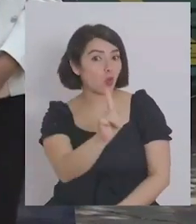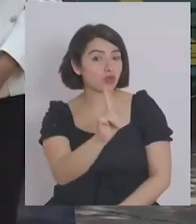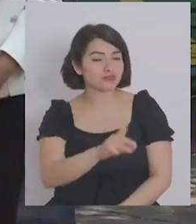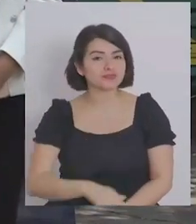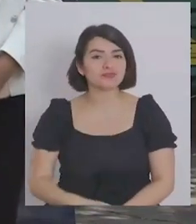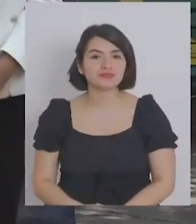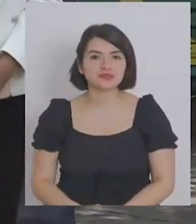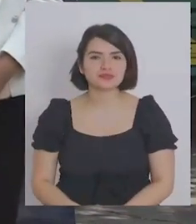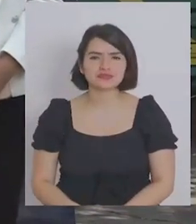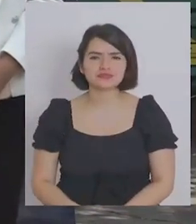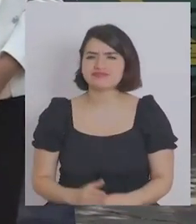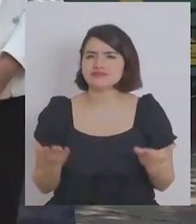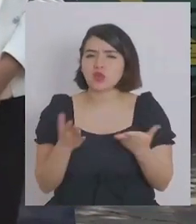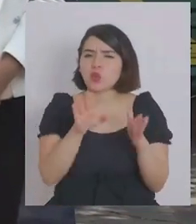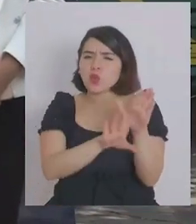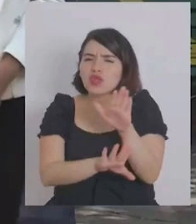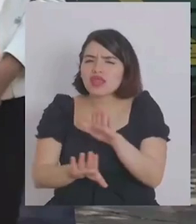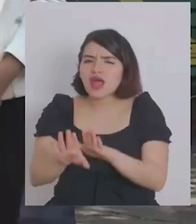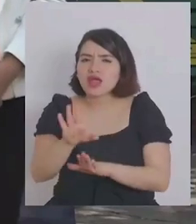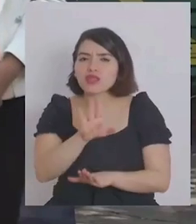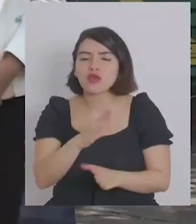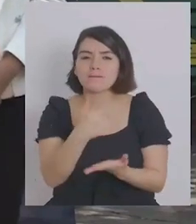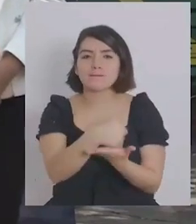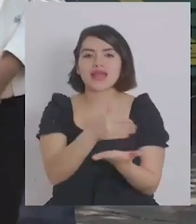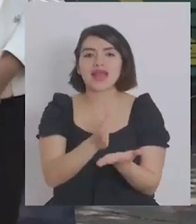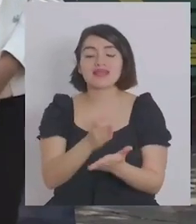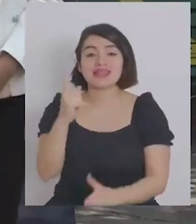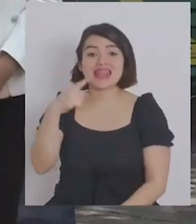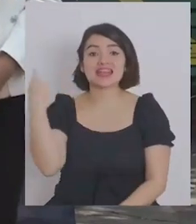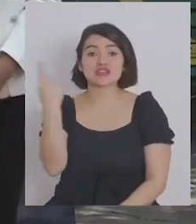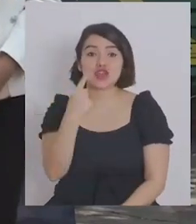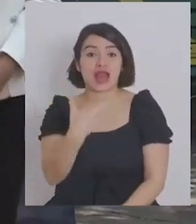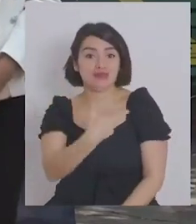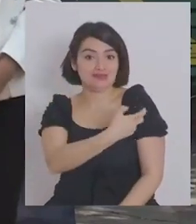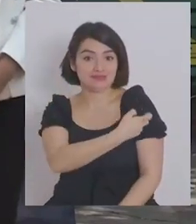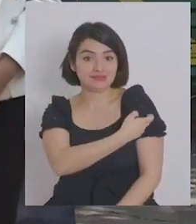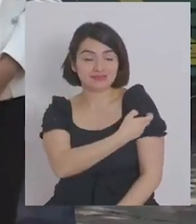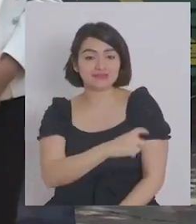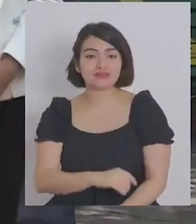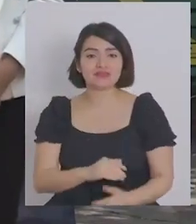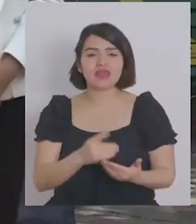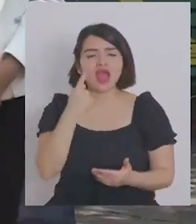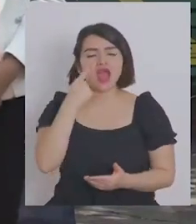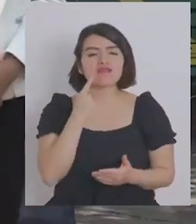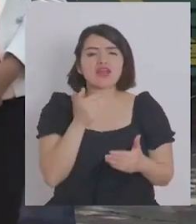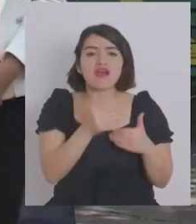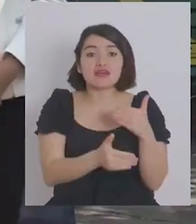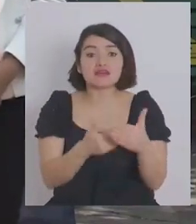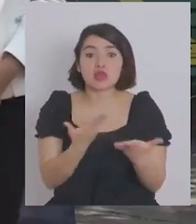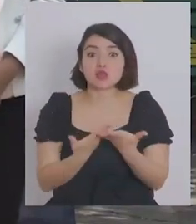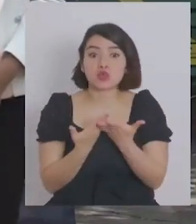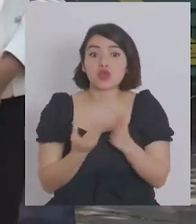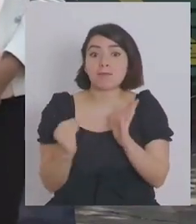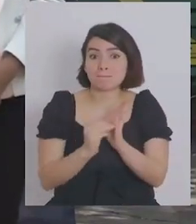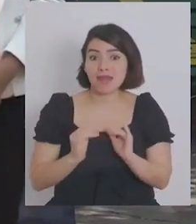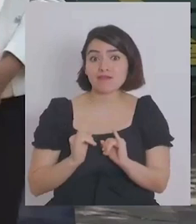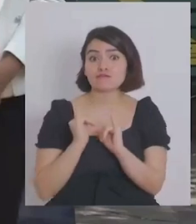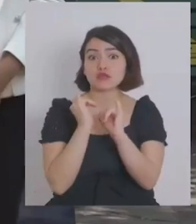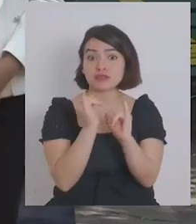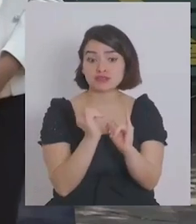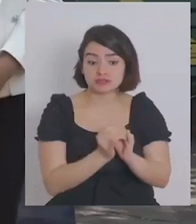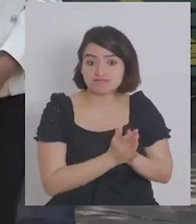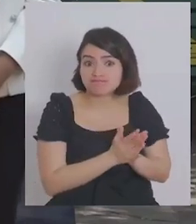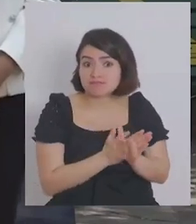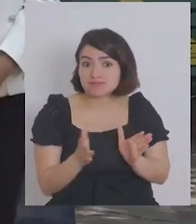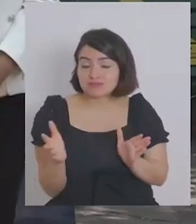cuidado que tiene que ir manejando cierto el programa nacional de munición que va a ir viendo a medida que vaya avanzando los estudios clínicos y mayores antecedentes que van llegando con